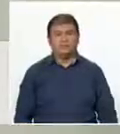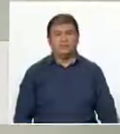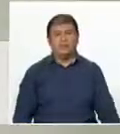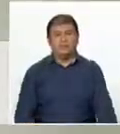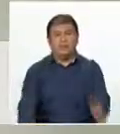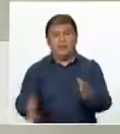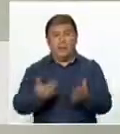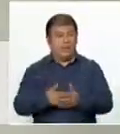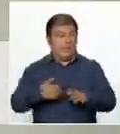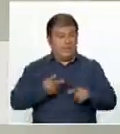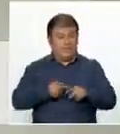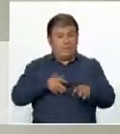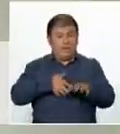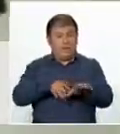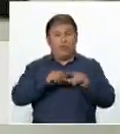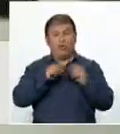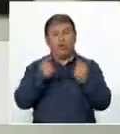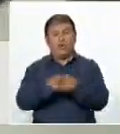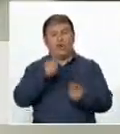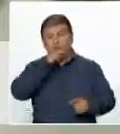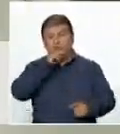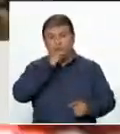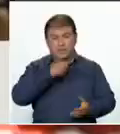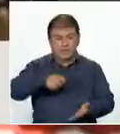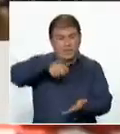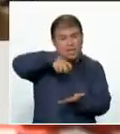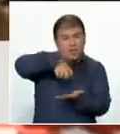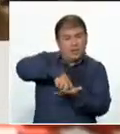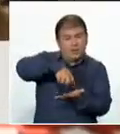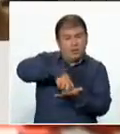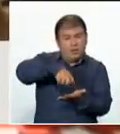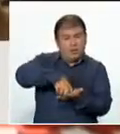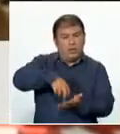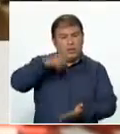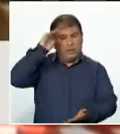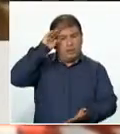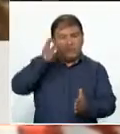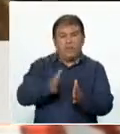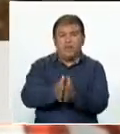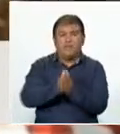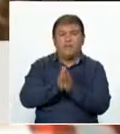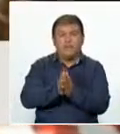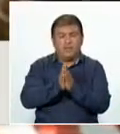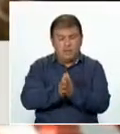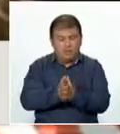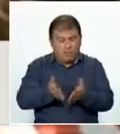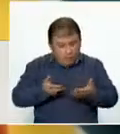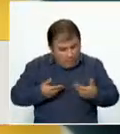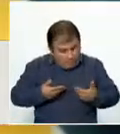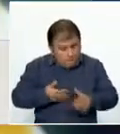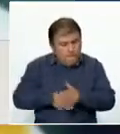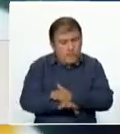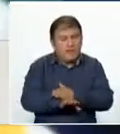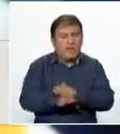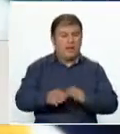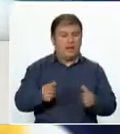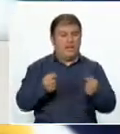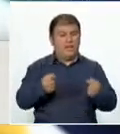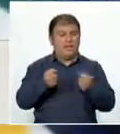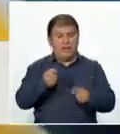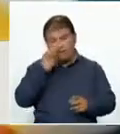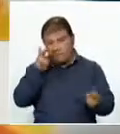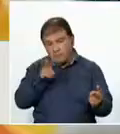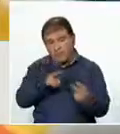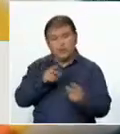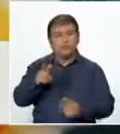En medio de la manifestación, un grupo de mujeres se arrodilló ante los agentes para pedirles que les dejasen pasar al penal para ver a sus